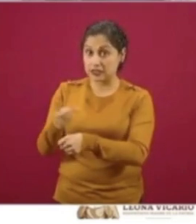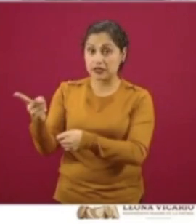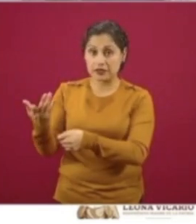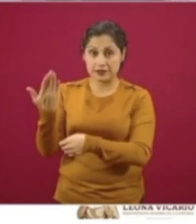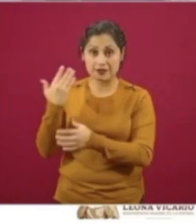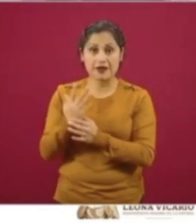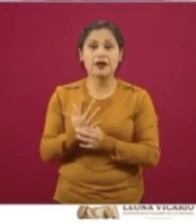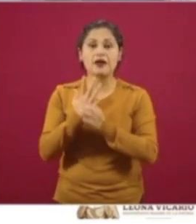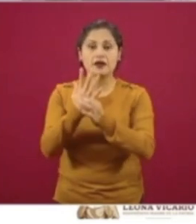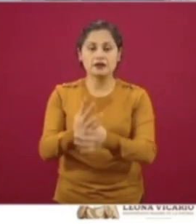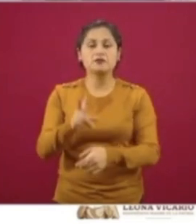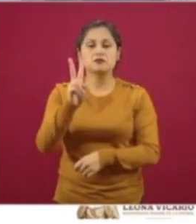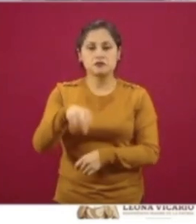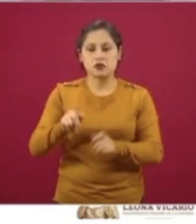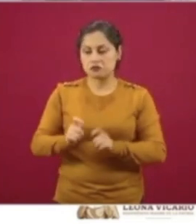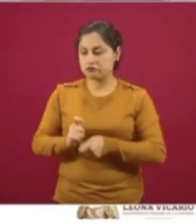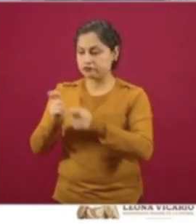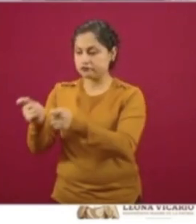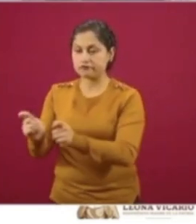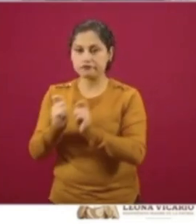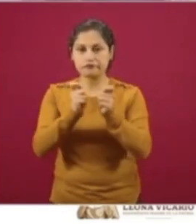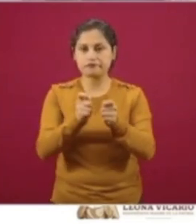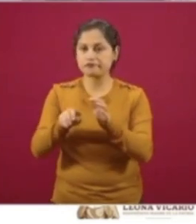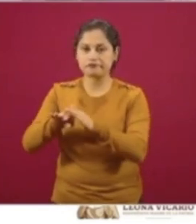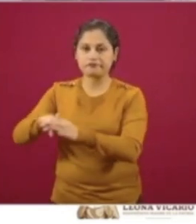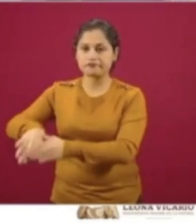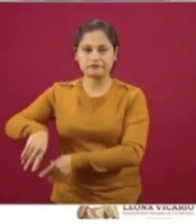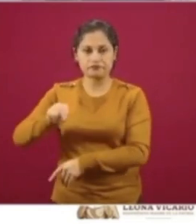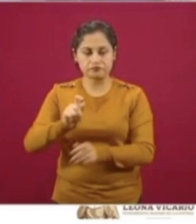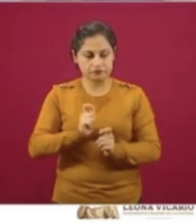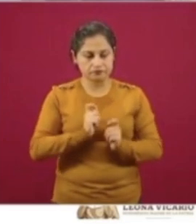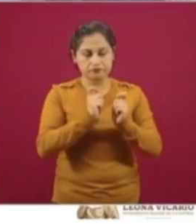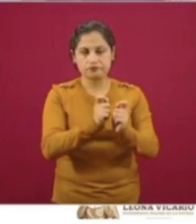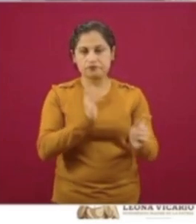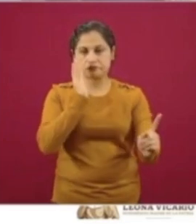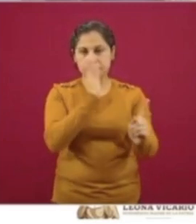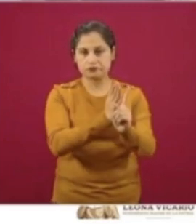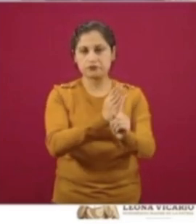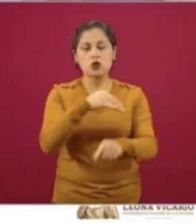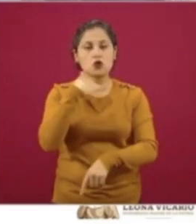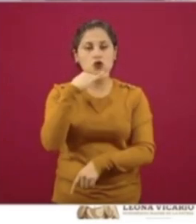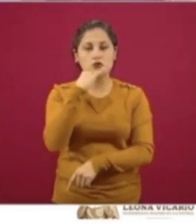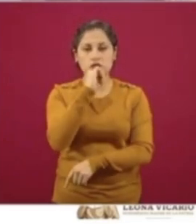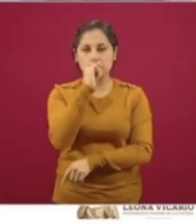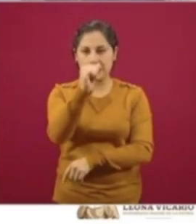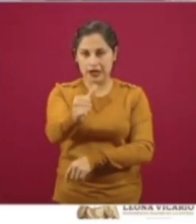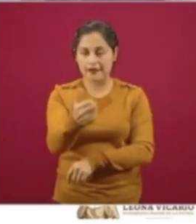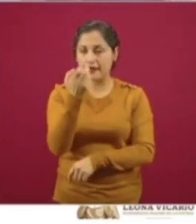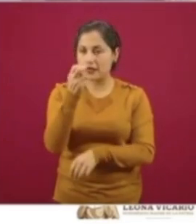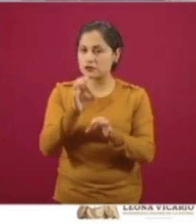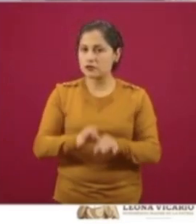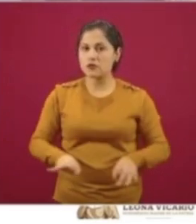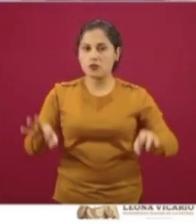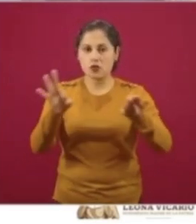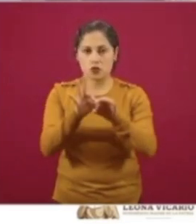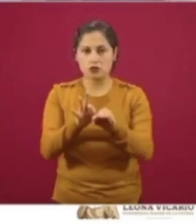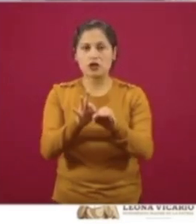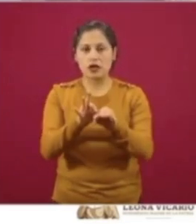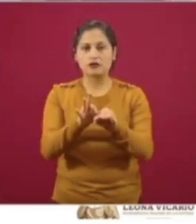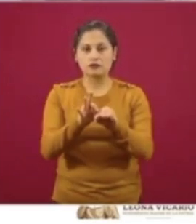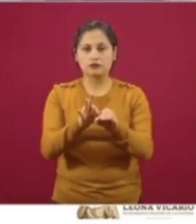directos sin intermediarios y sin corrupción muy importante este punto se entregan los apoyos con